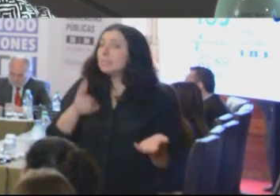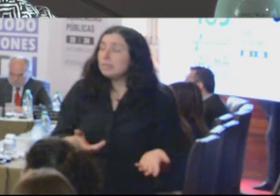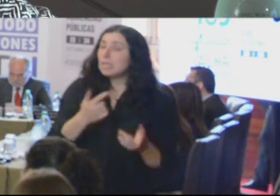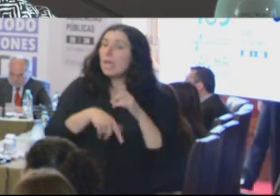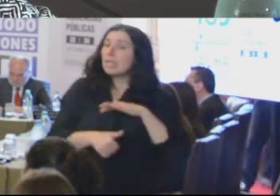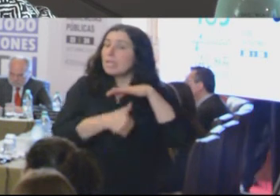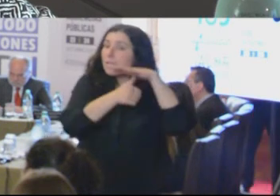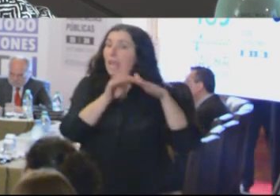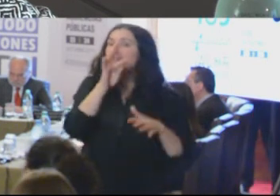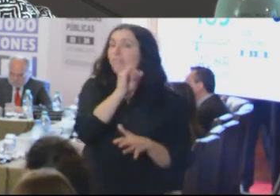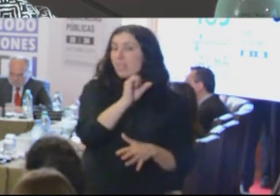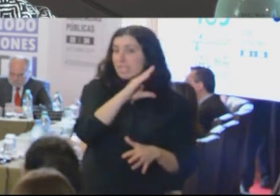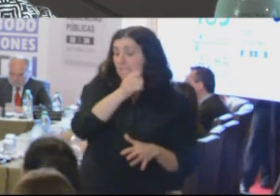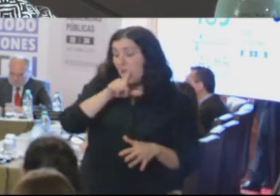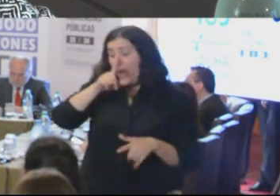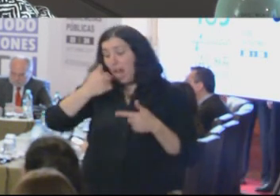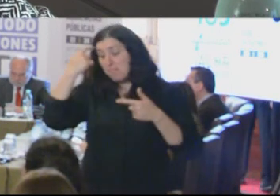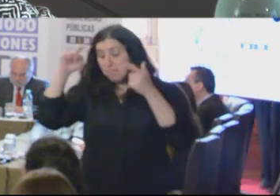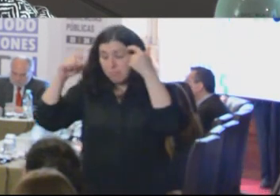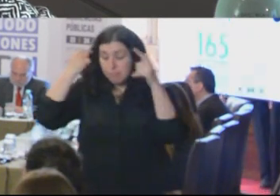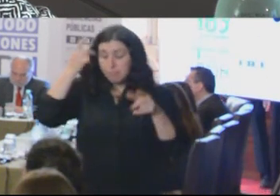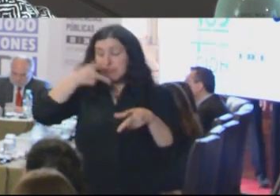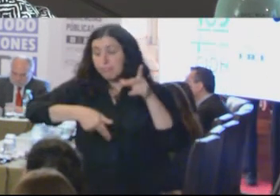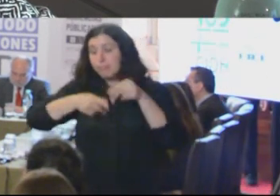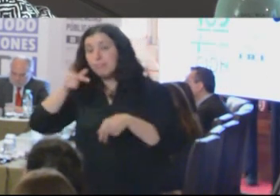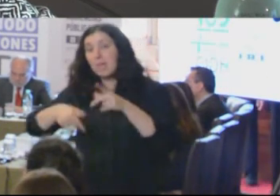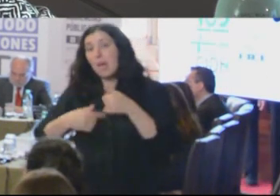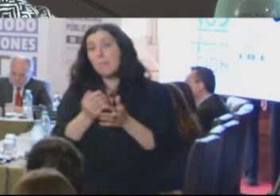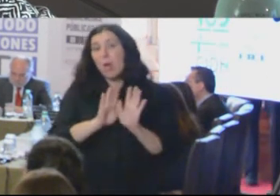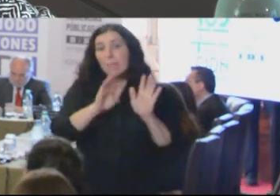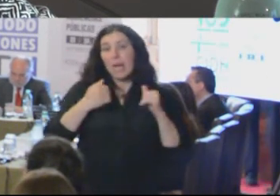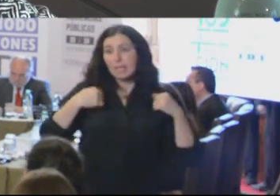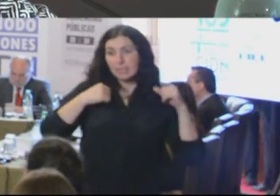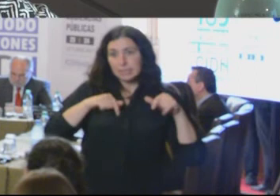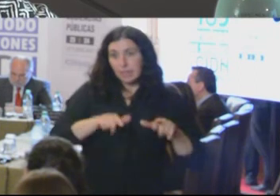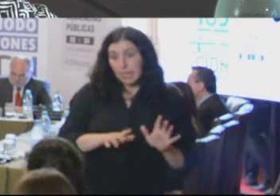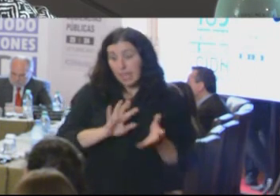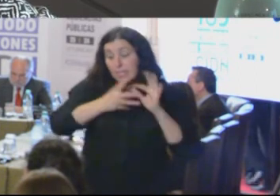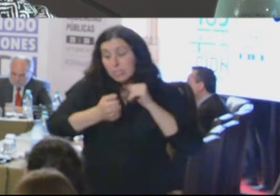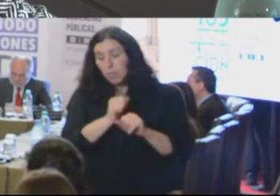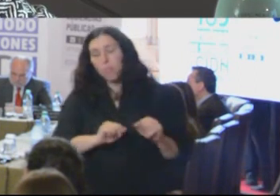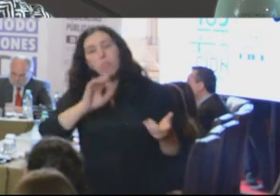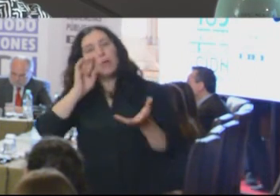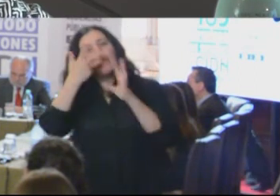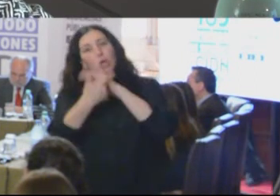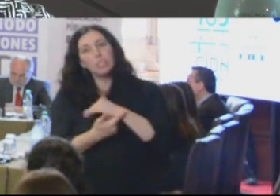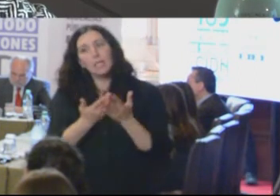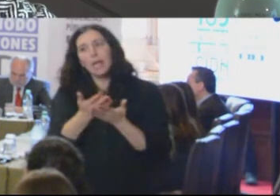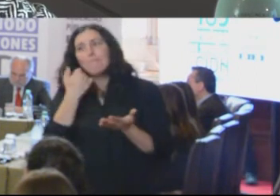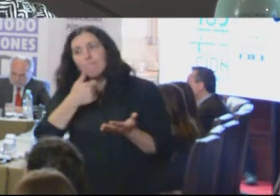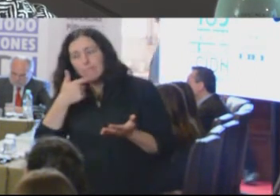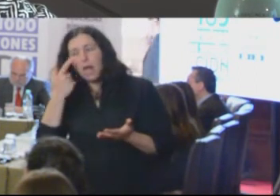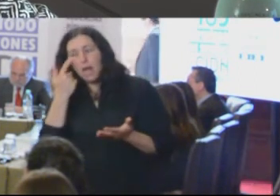aplicaría criterios transicionales a su actividad ordinaria lo que podría significar el desconocimiento la